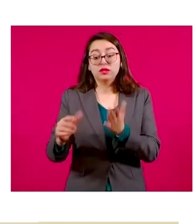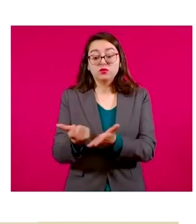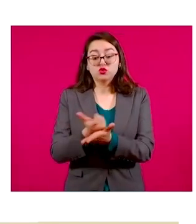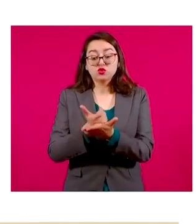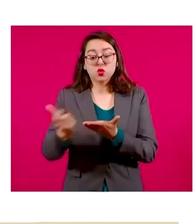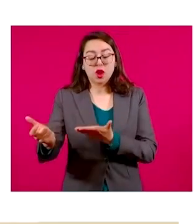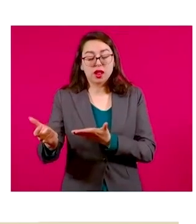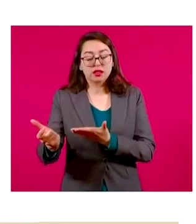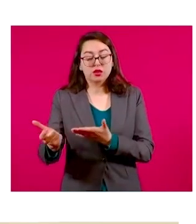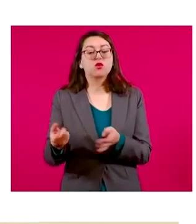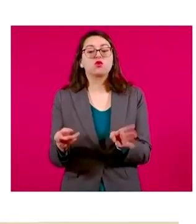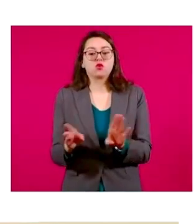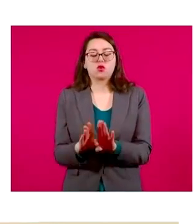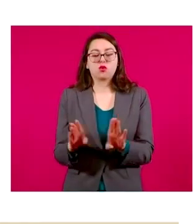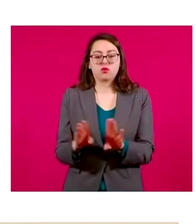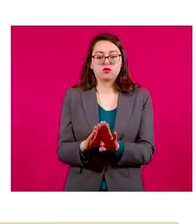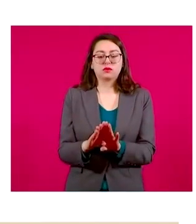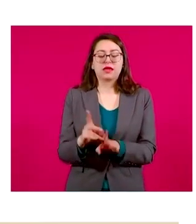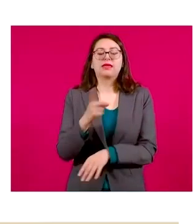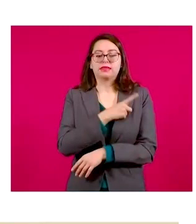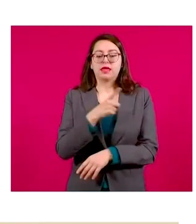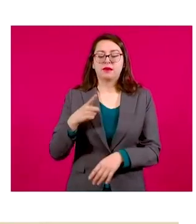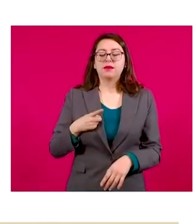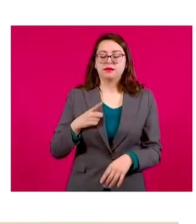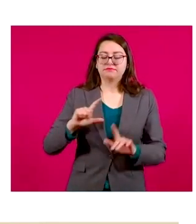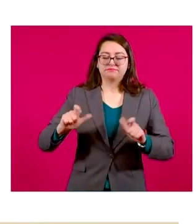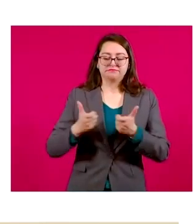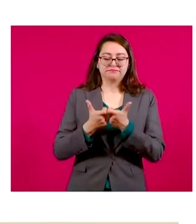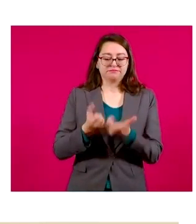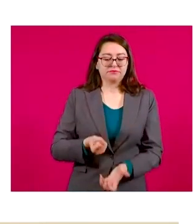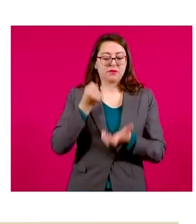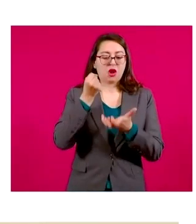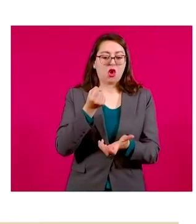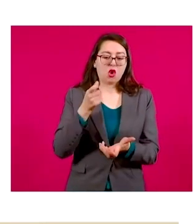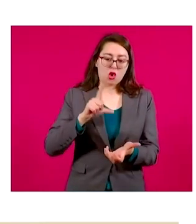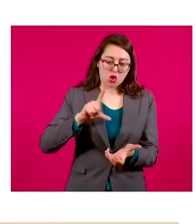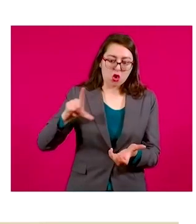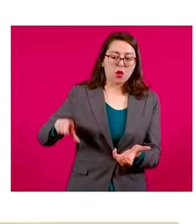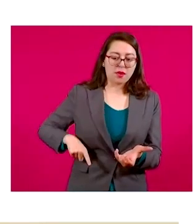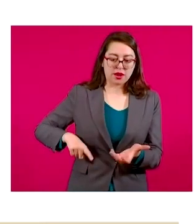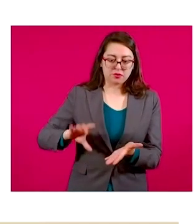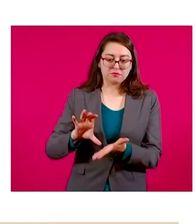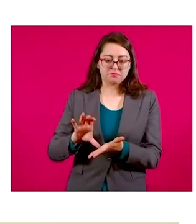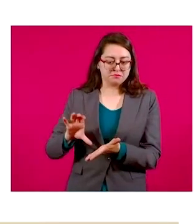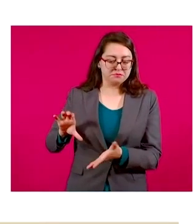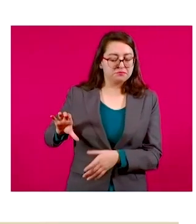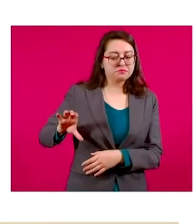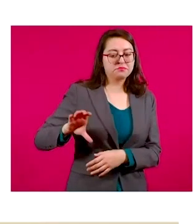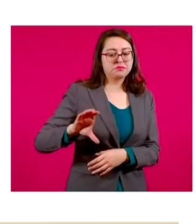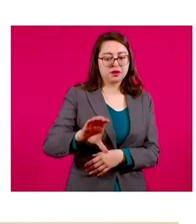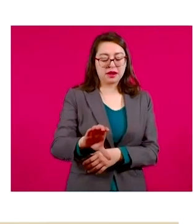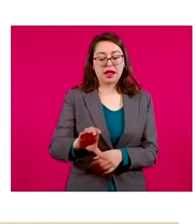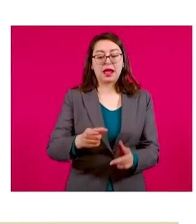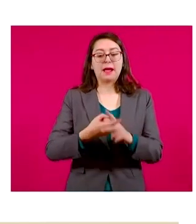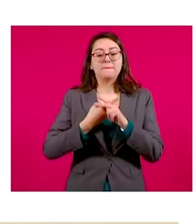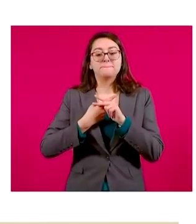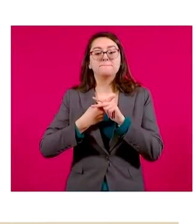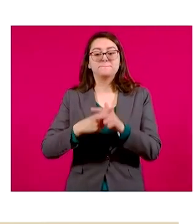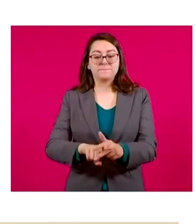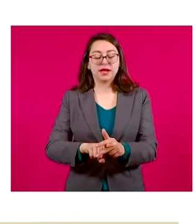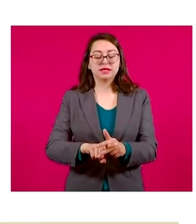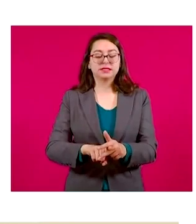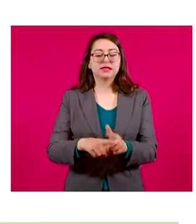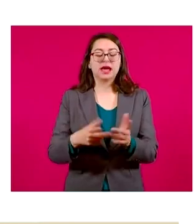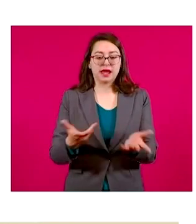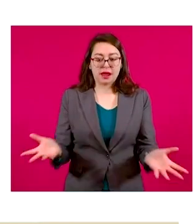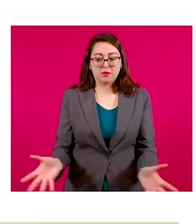se crea un fondo de pensiones para el bienestar integrado por un eh inicio por aportaciones